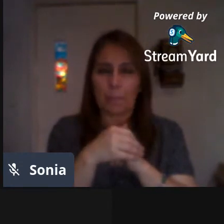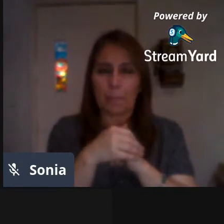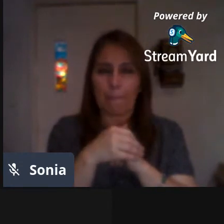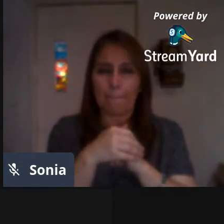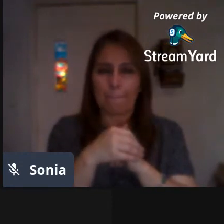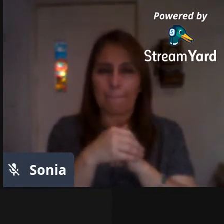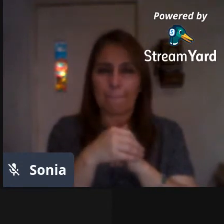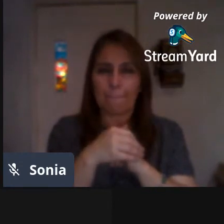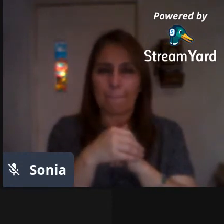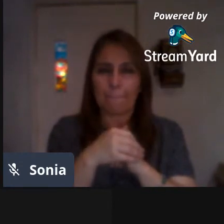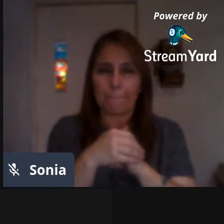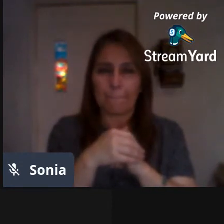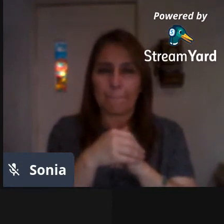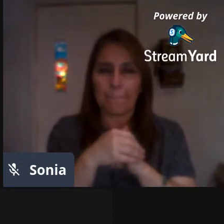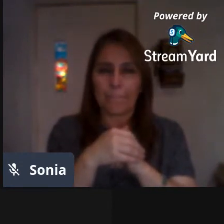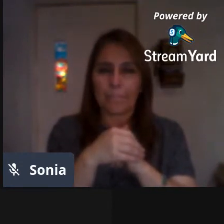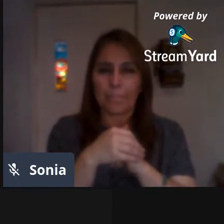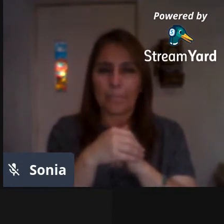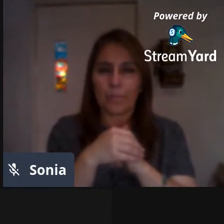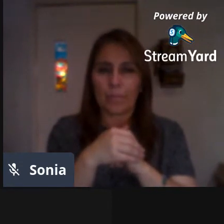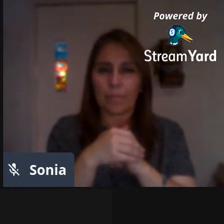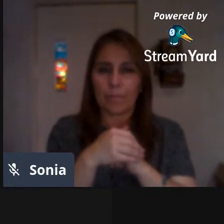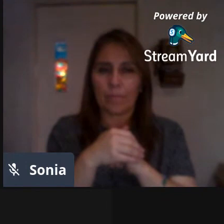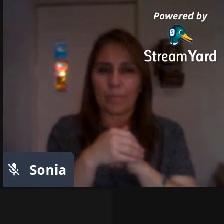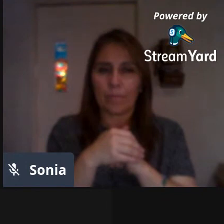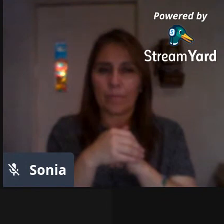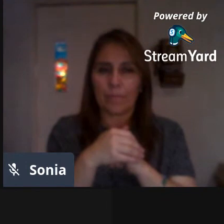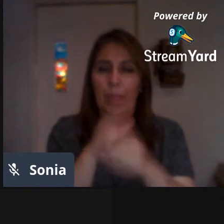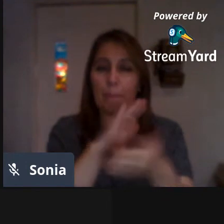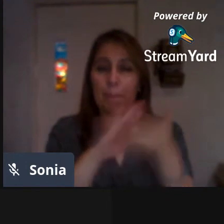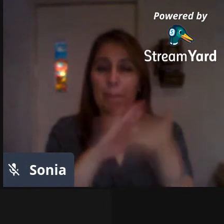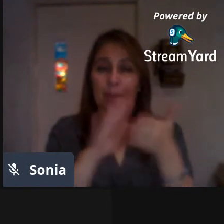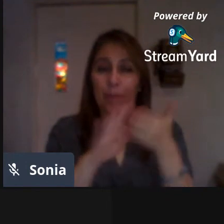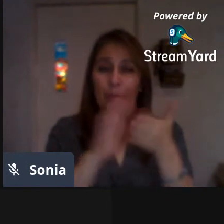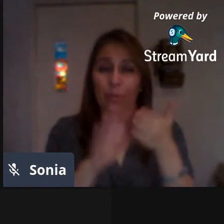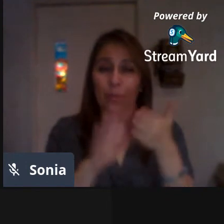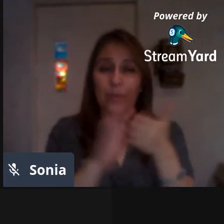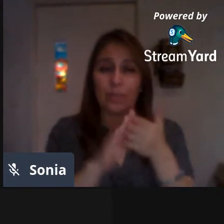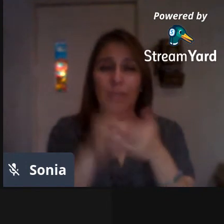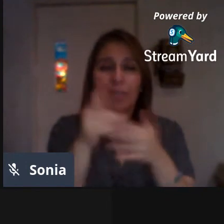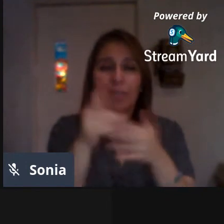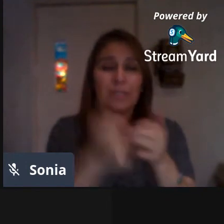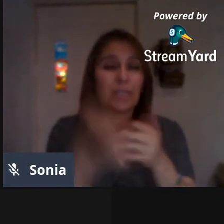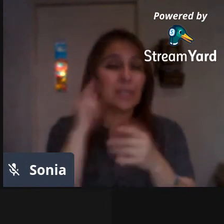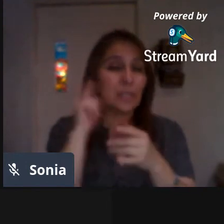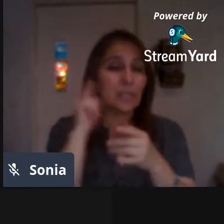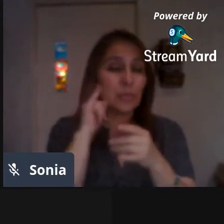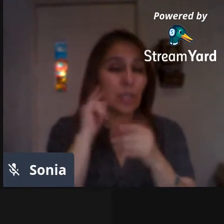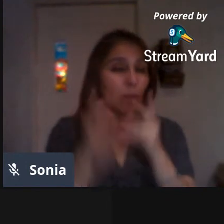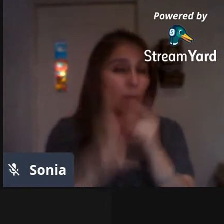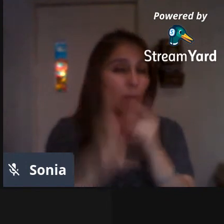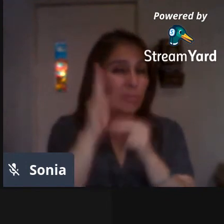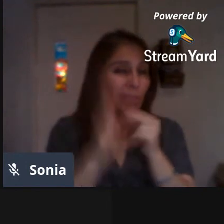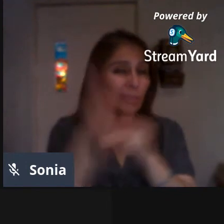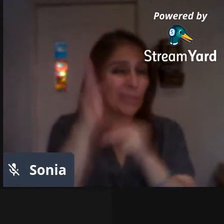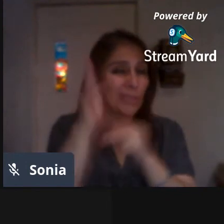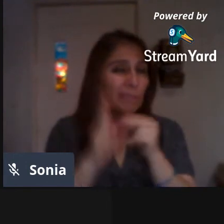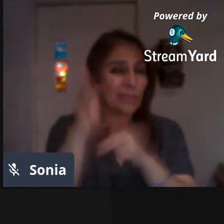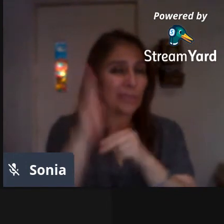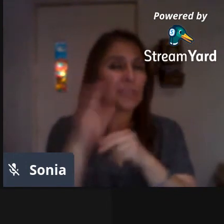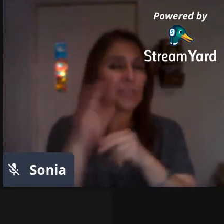hola hola hola perdóname dale ahí es que yo te escuchaba muy entrecortado no sé los demás